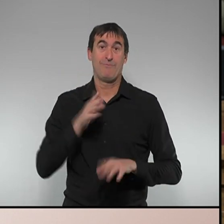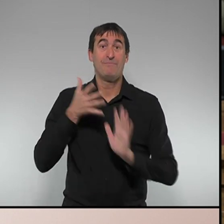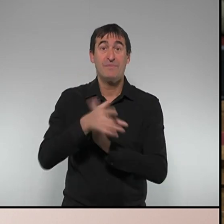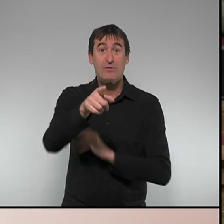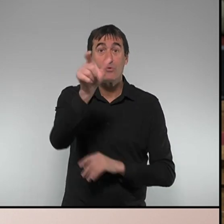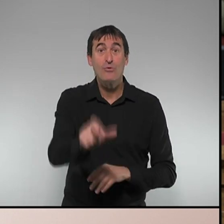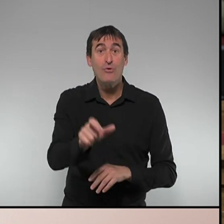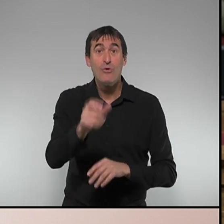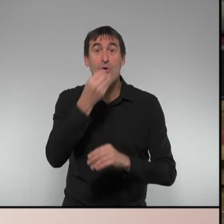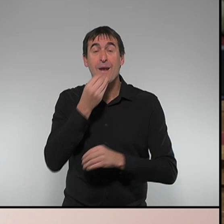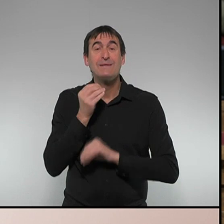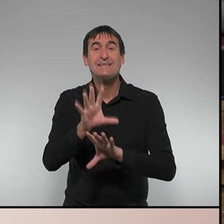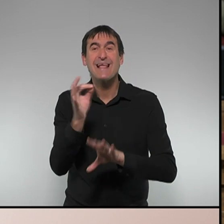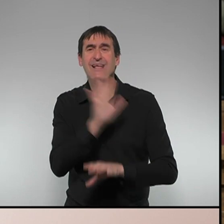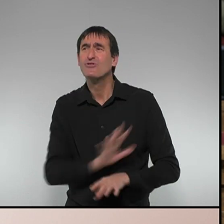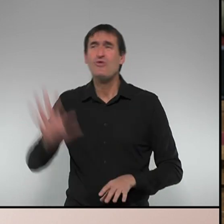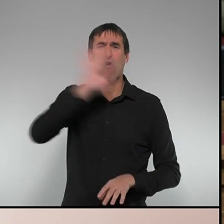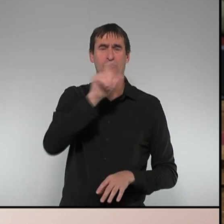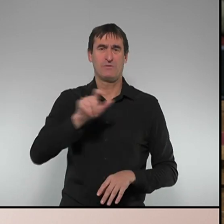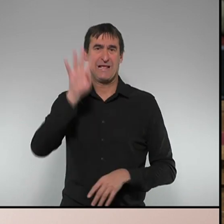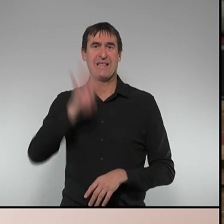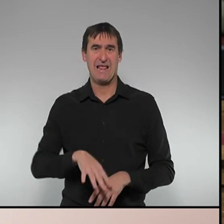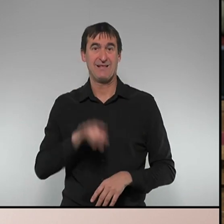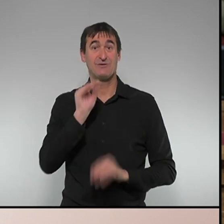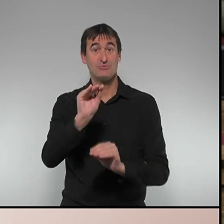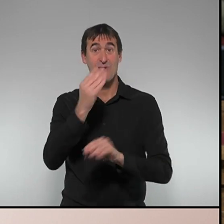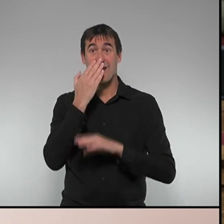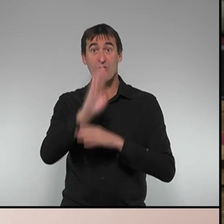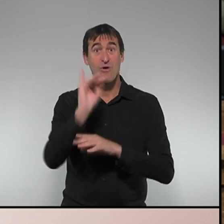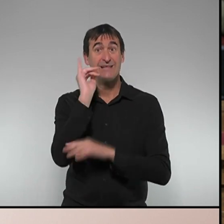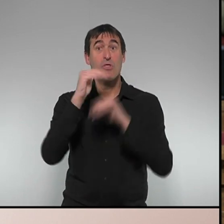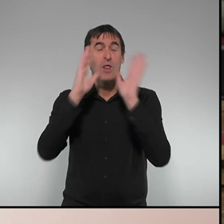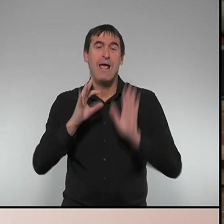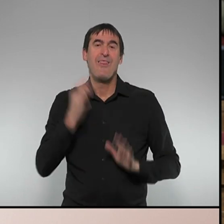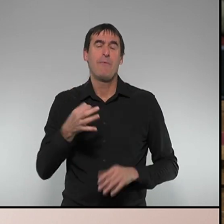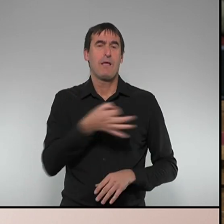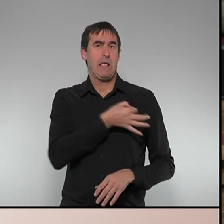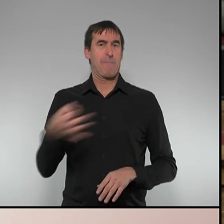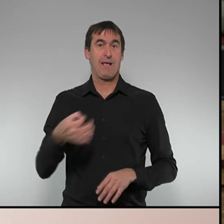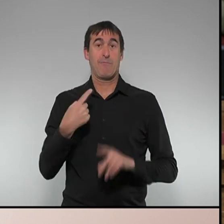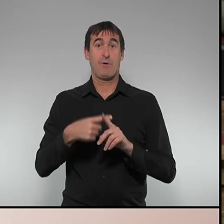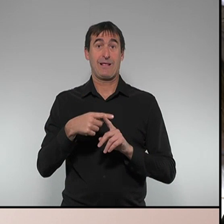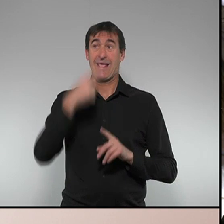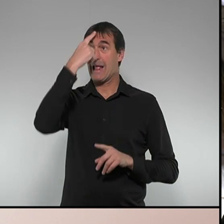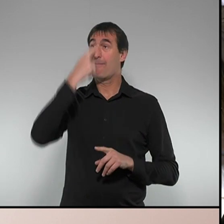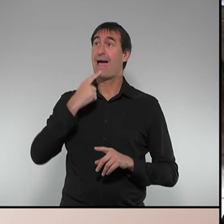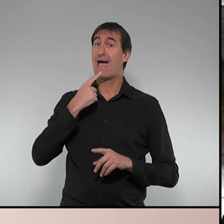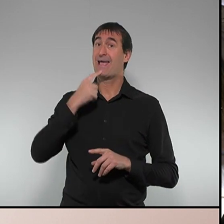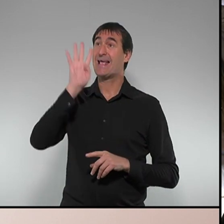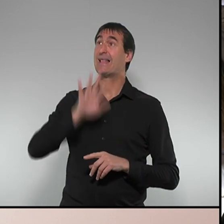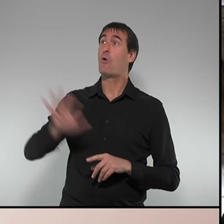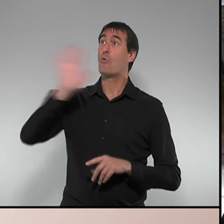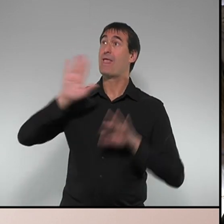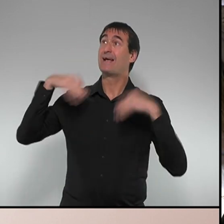los catalanes, insisto, a todos. Y su comportamiento institucional debe ser impecable porque es usted la imagen de Cataluña en el exterior.